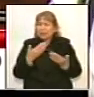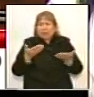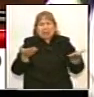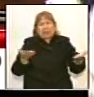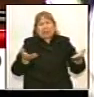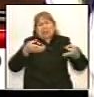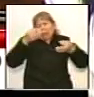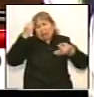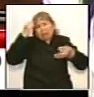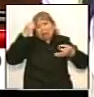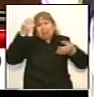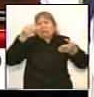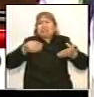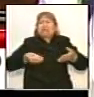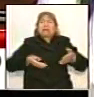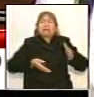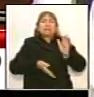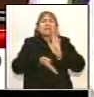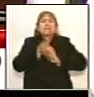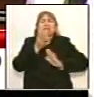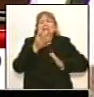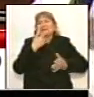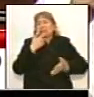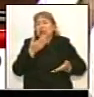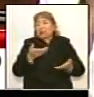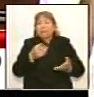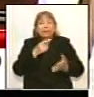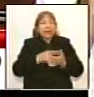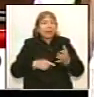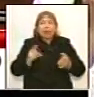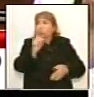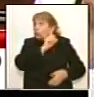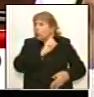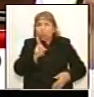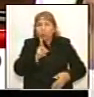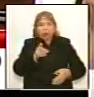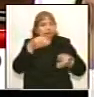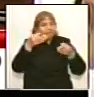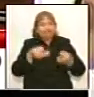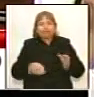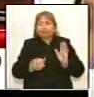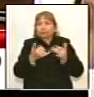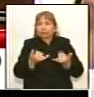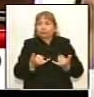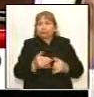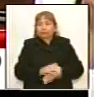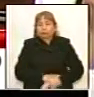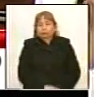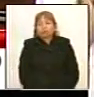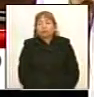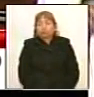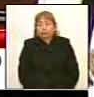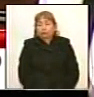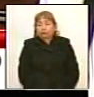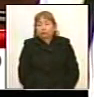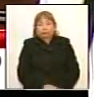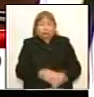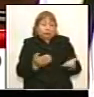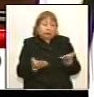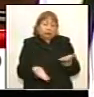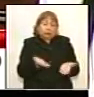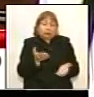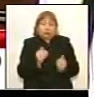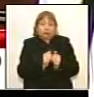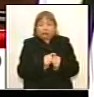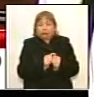creando una figura típica del derecho penal que no está establecida en la actualidad. Punto. Y eso obviamente regirá